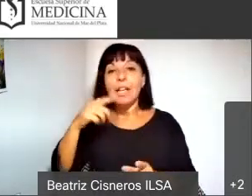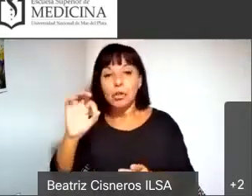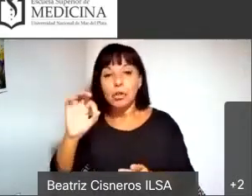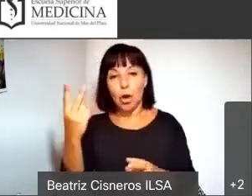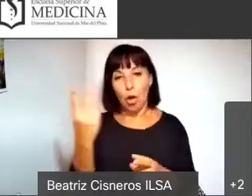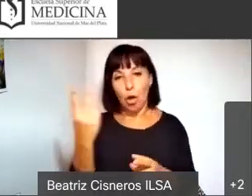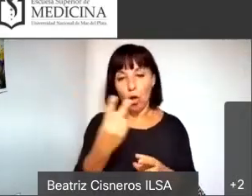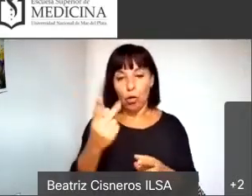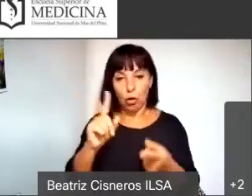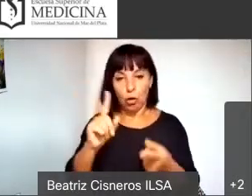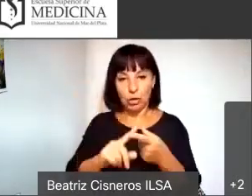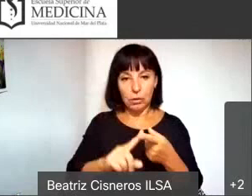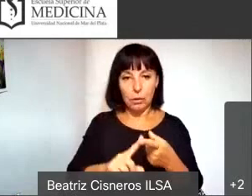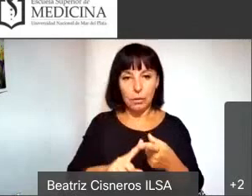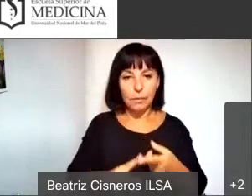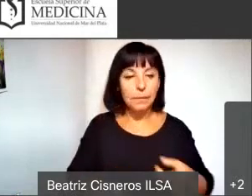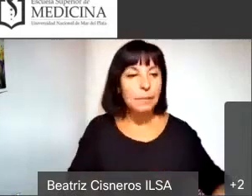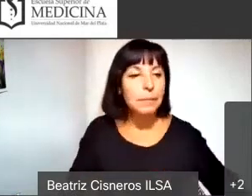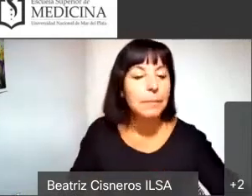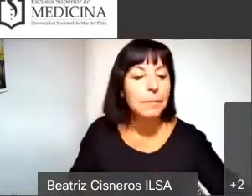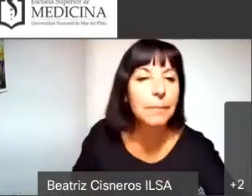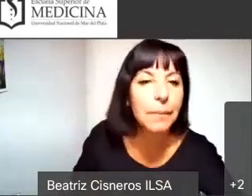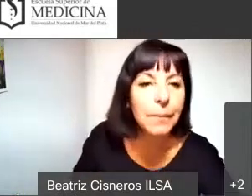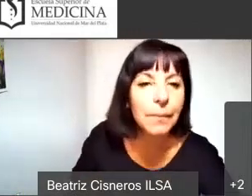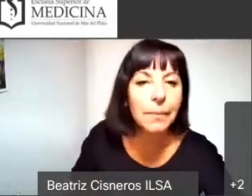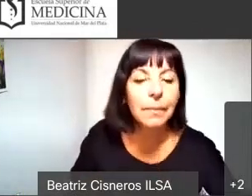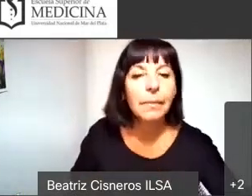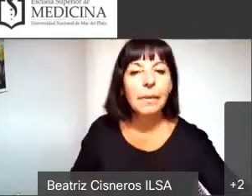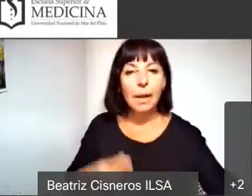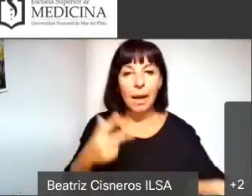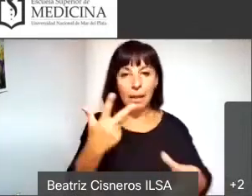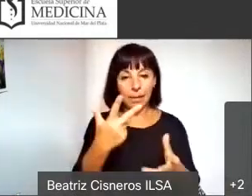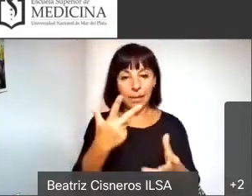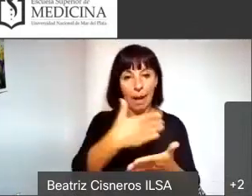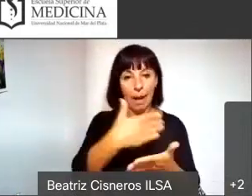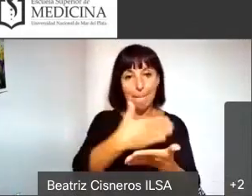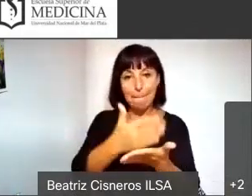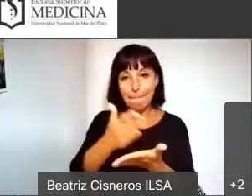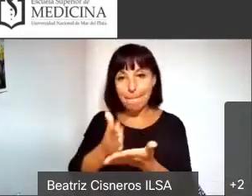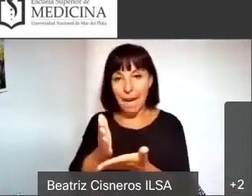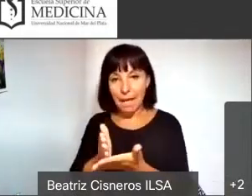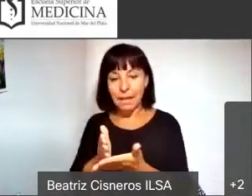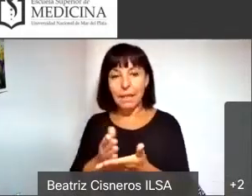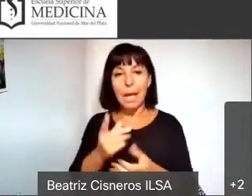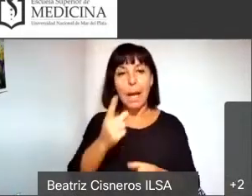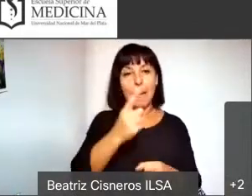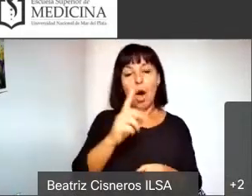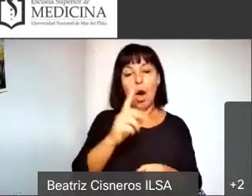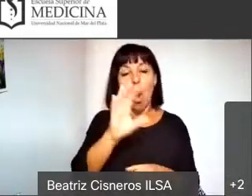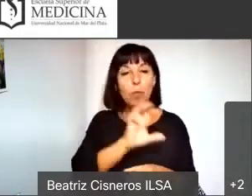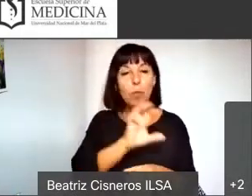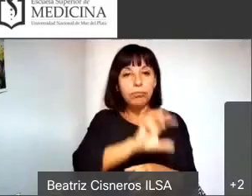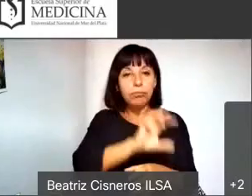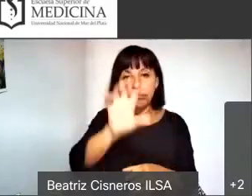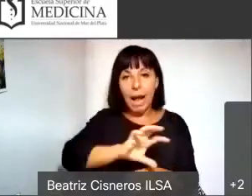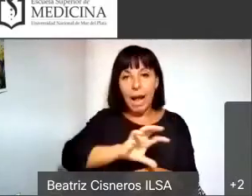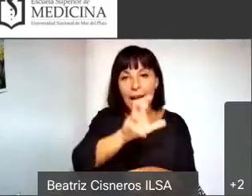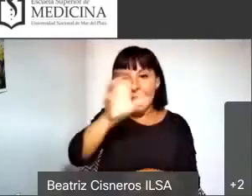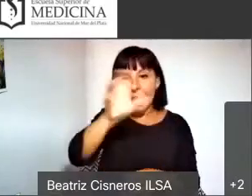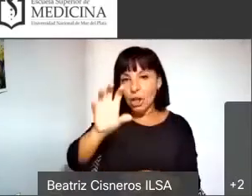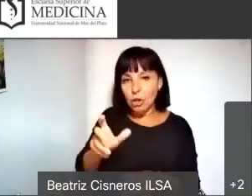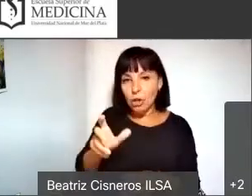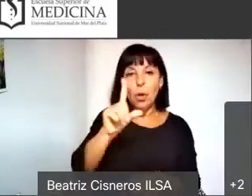Y presenta 3 porciones. Una porción denominada, o regiones, digamos, una región denominada región